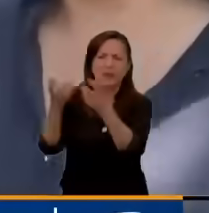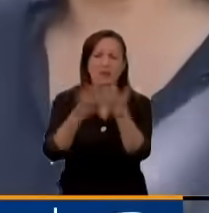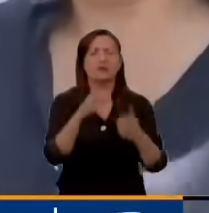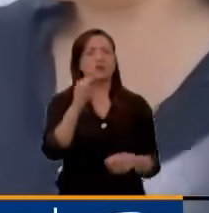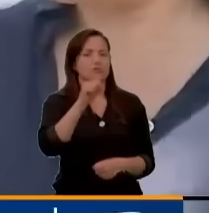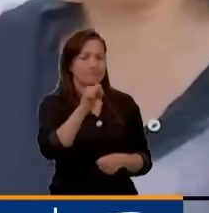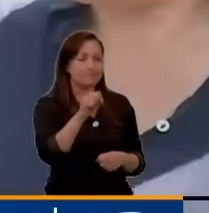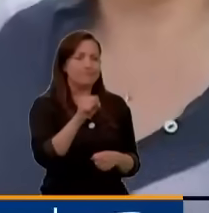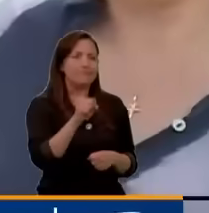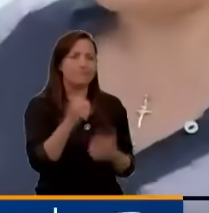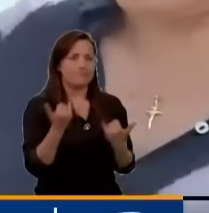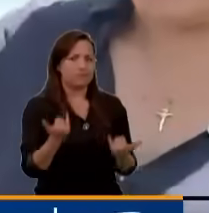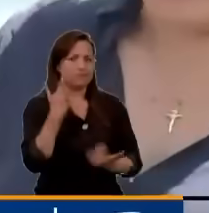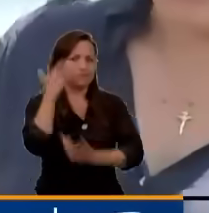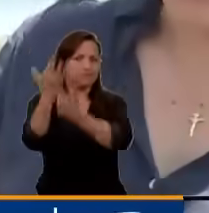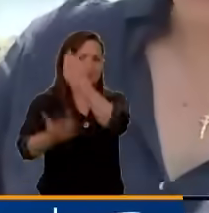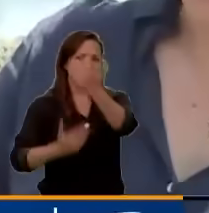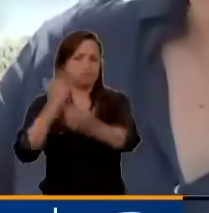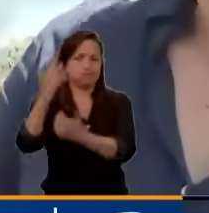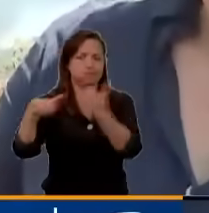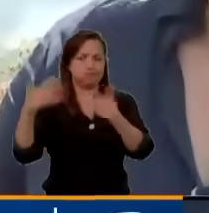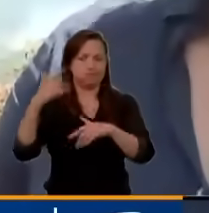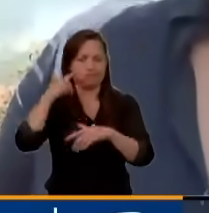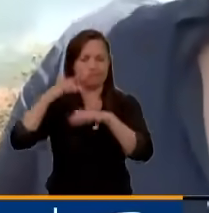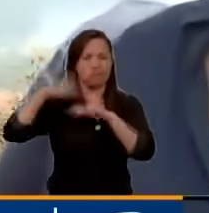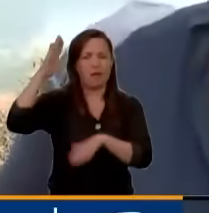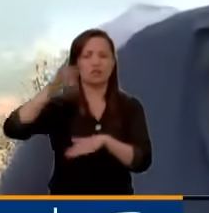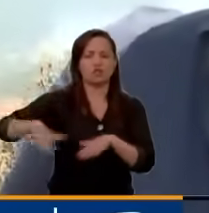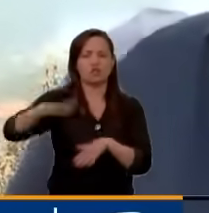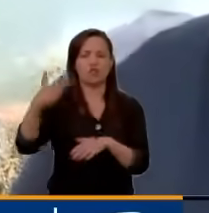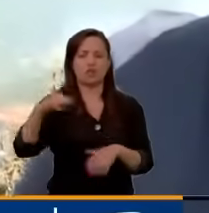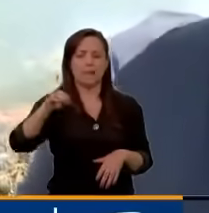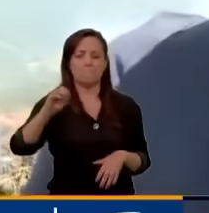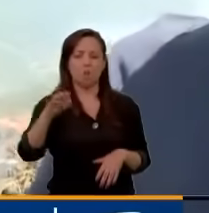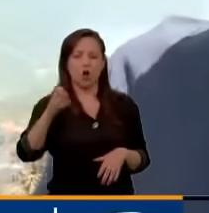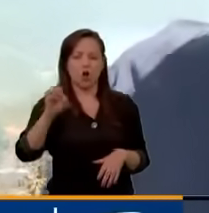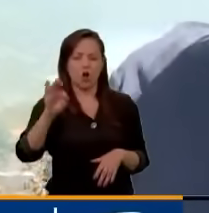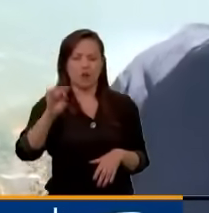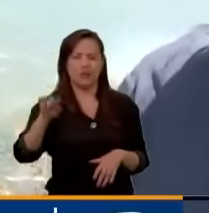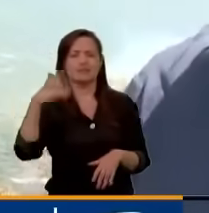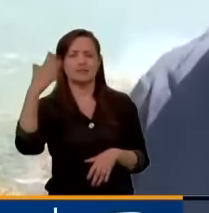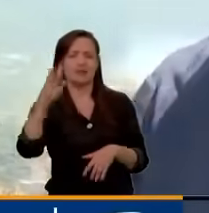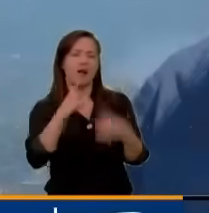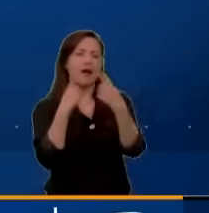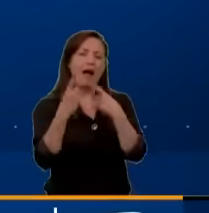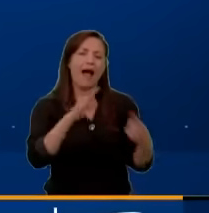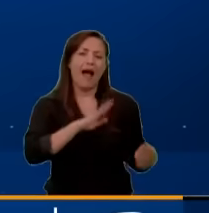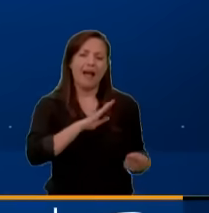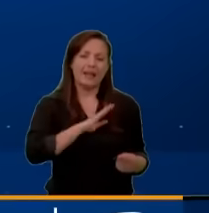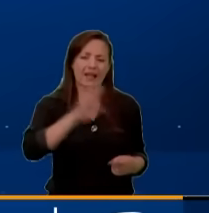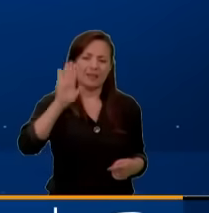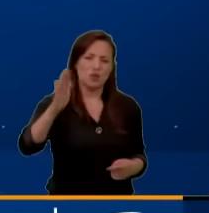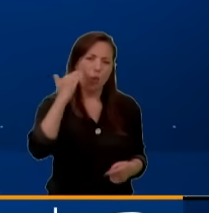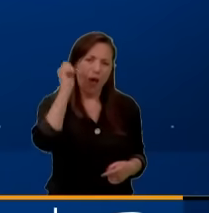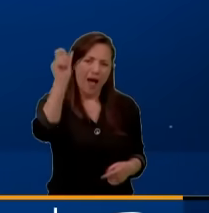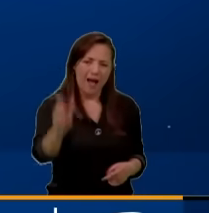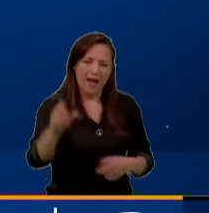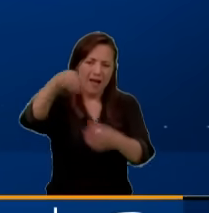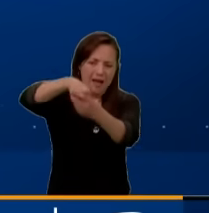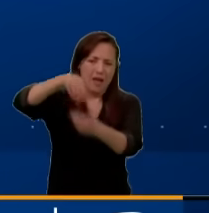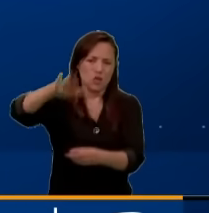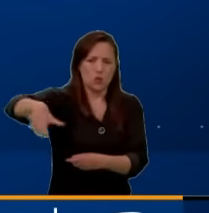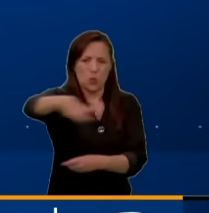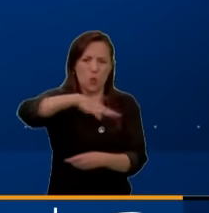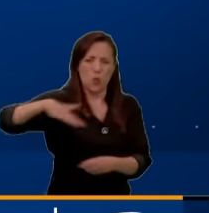un incendio de gran magnitud en el municipio de Mogotes, nos hemos estado comunicando con la alcaldesa de este municipio y ya estamos articulando todas